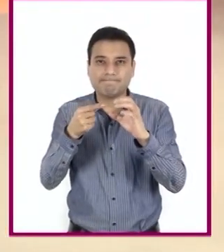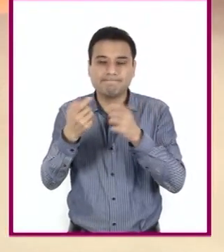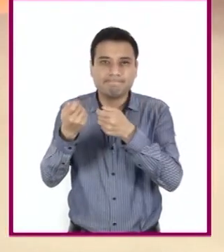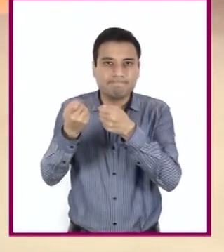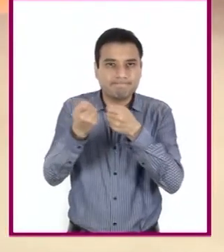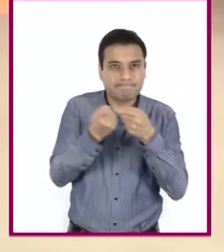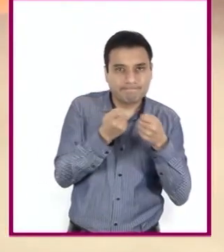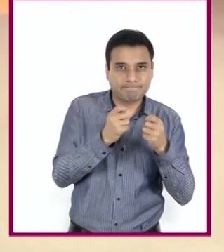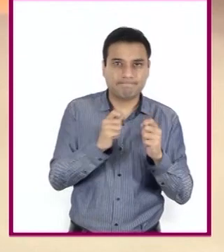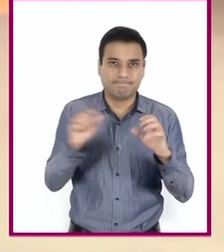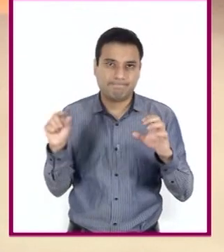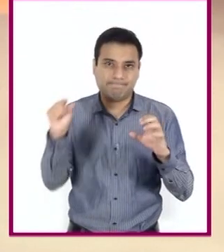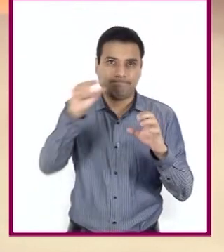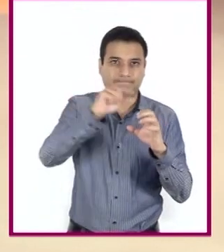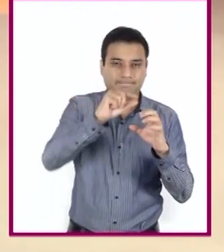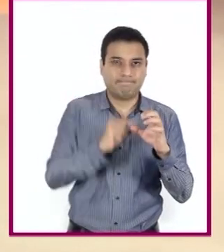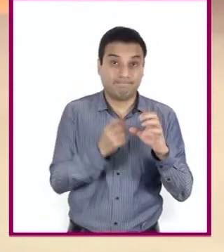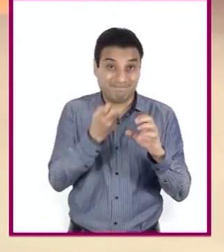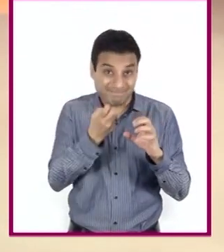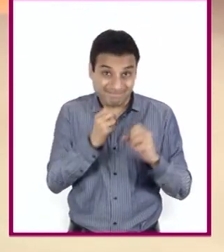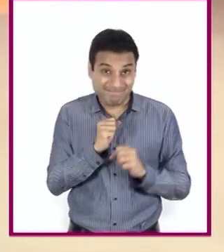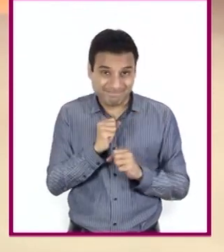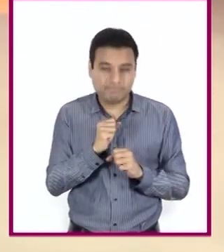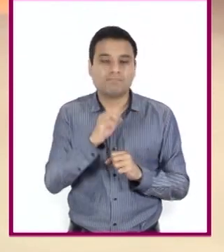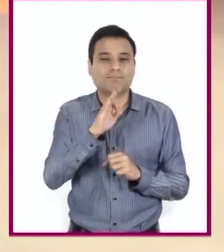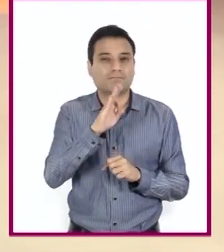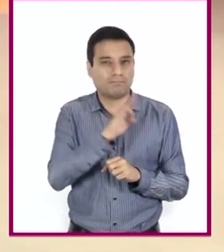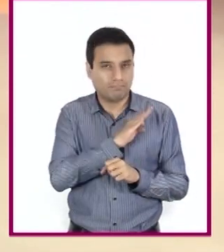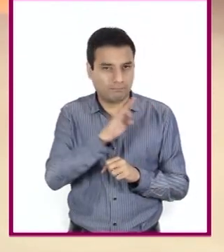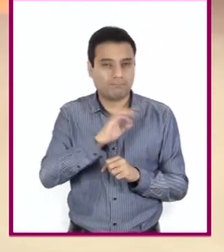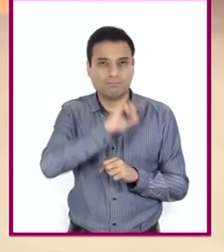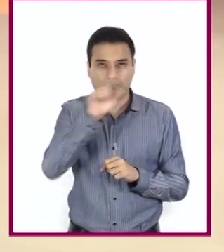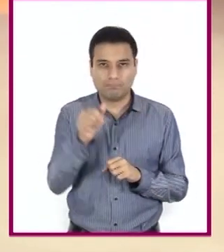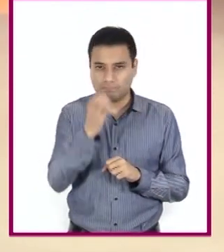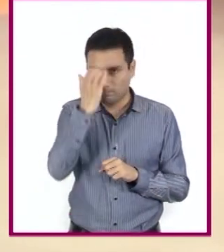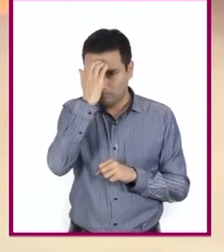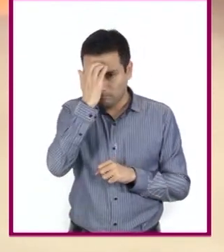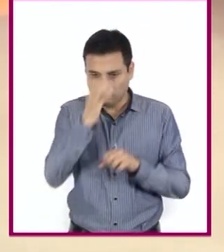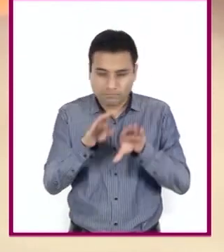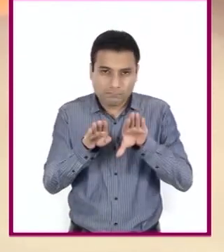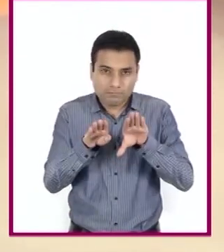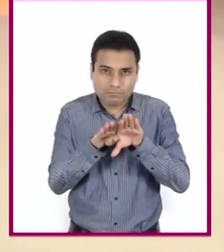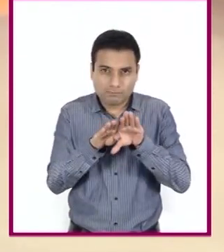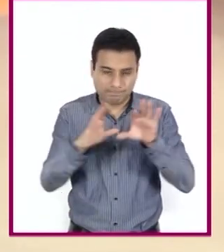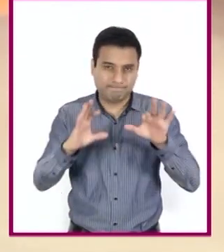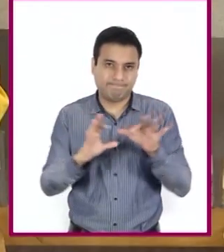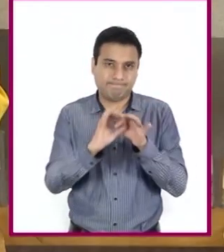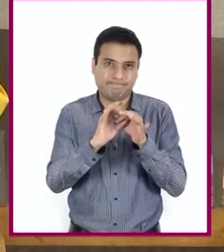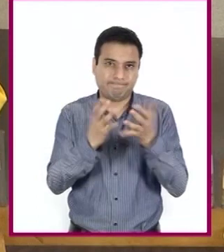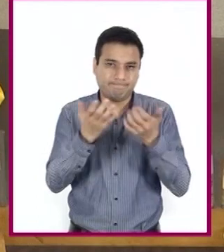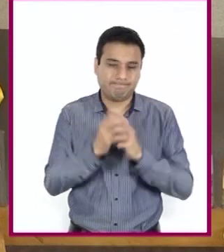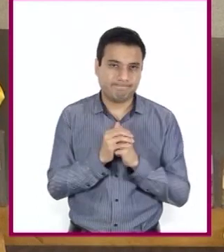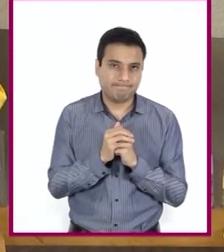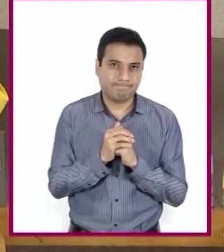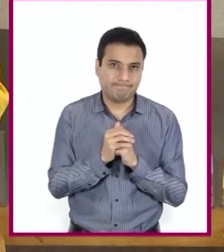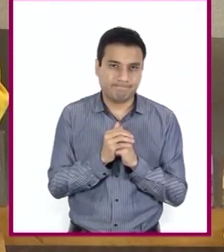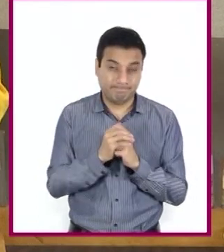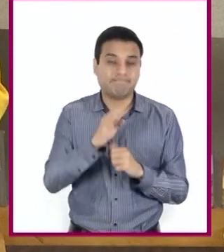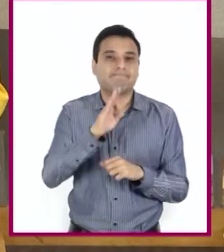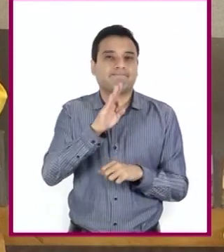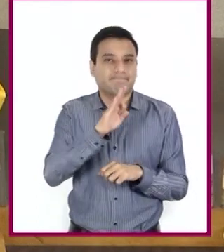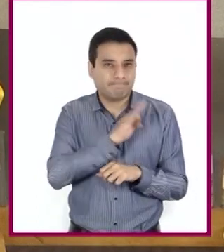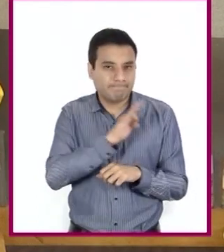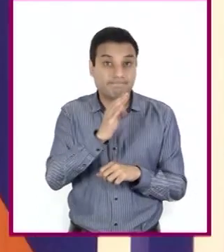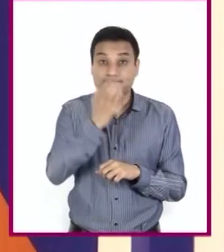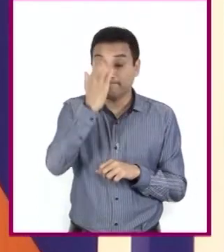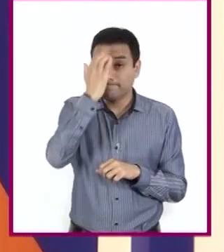químico. Esta propiedad periódica permite predecir la polaridad del enlace formado entre dos átomos, es decir, nos permite